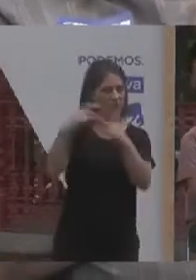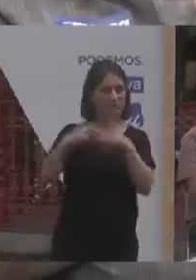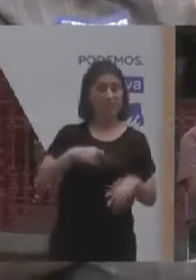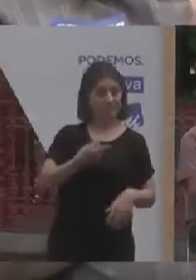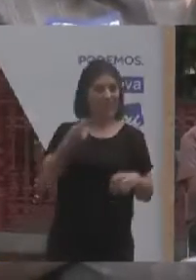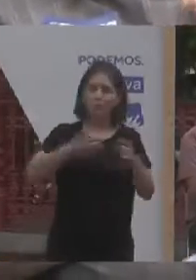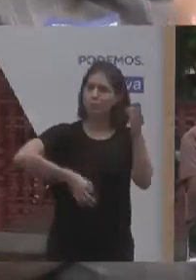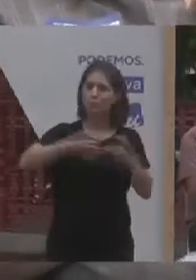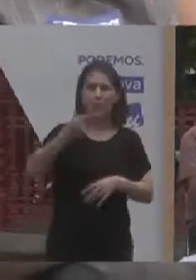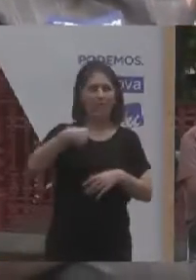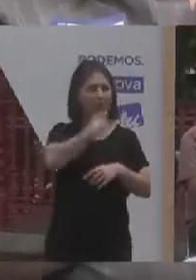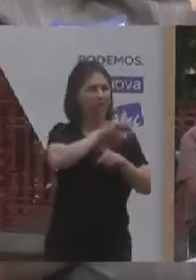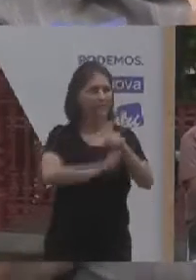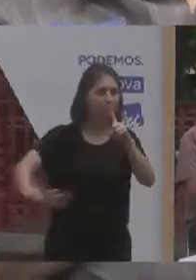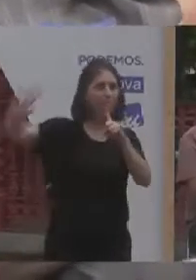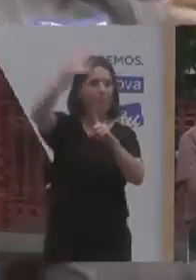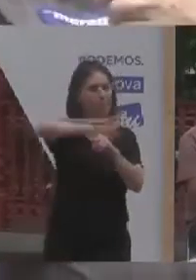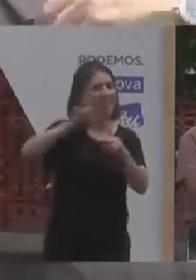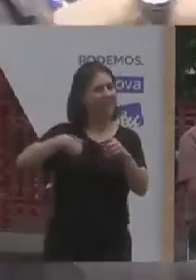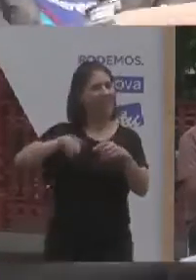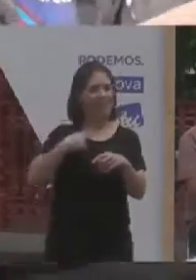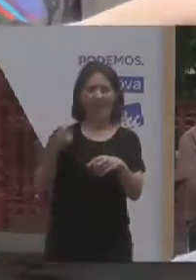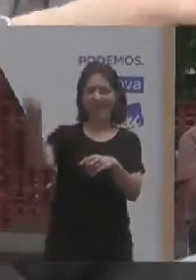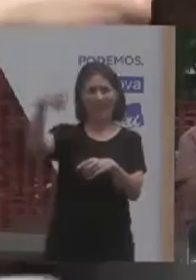Estado desta vez seguíronnos.